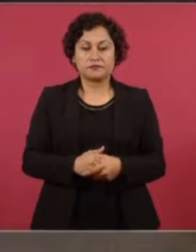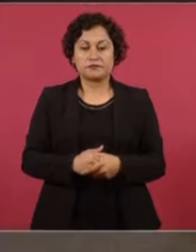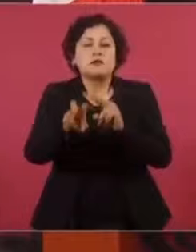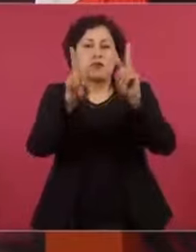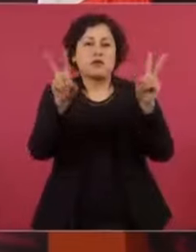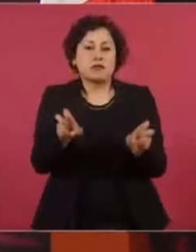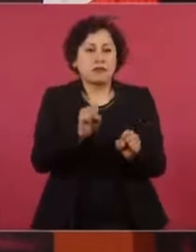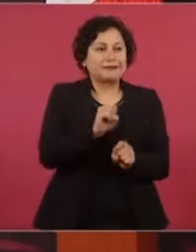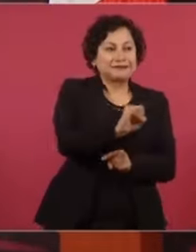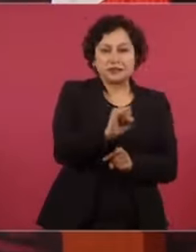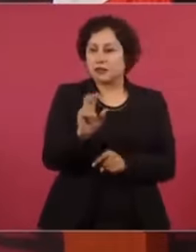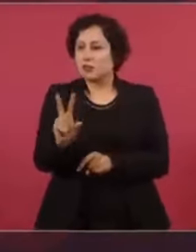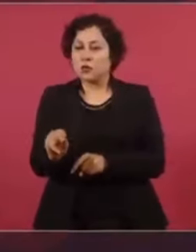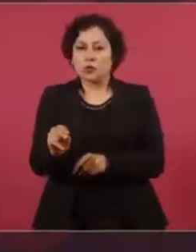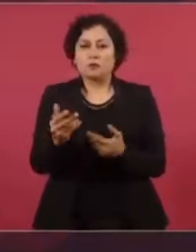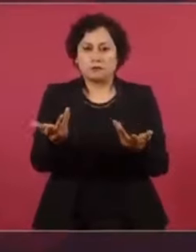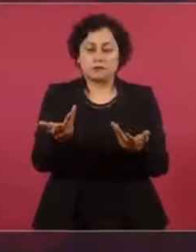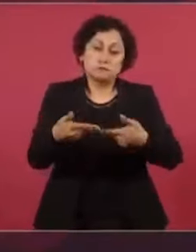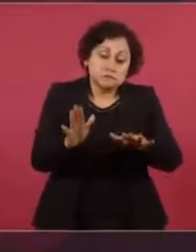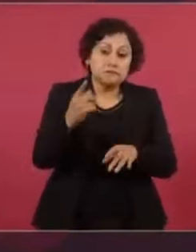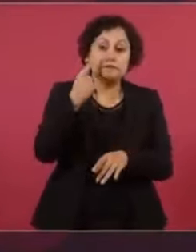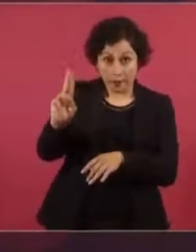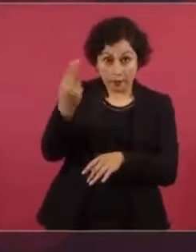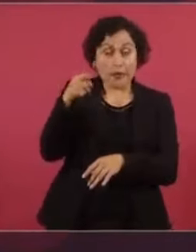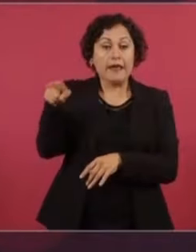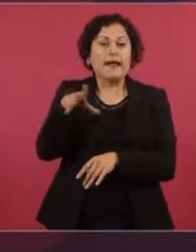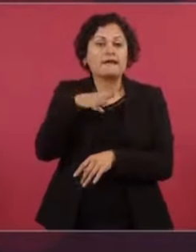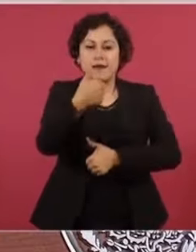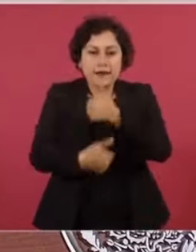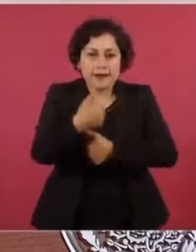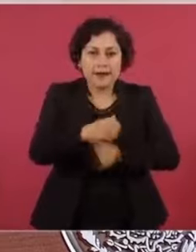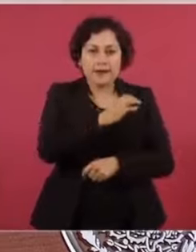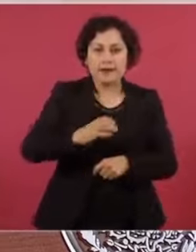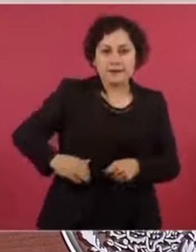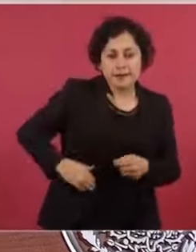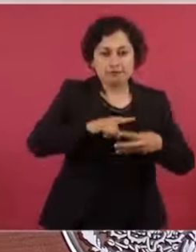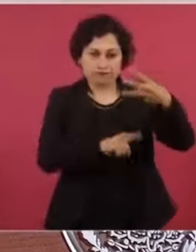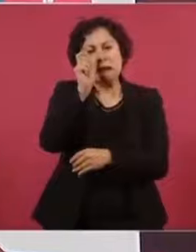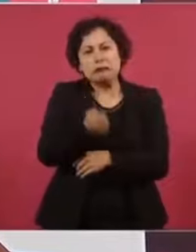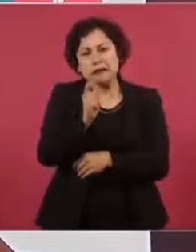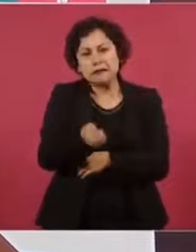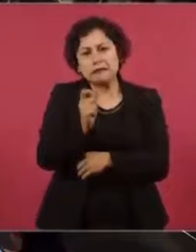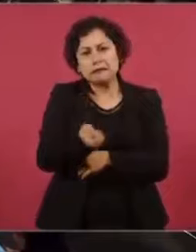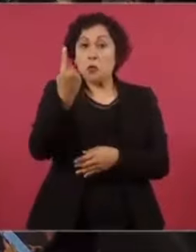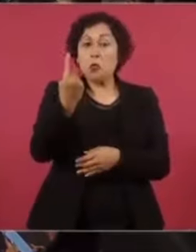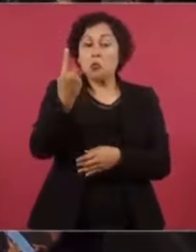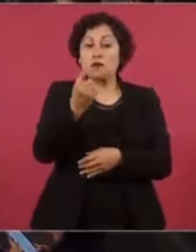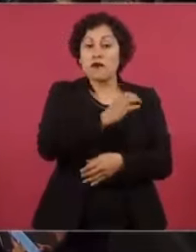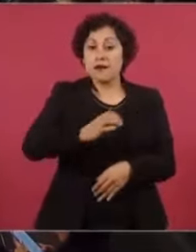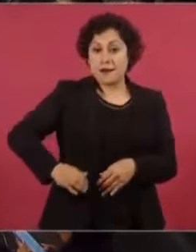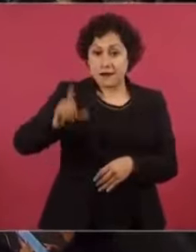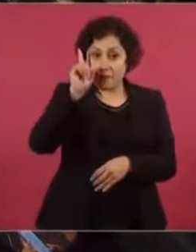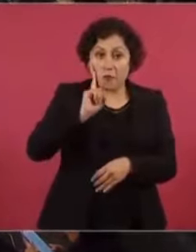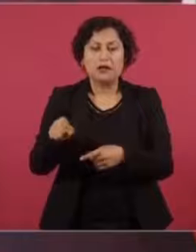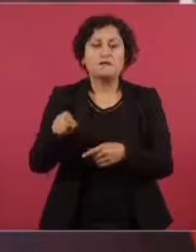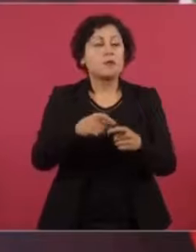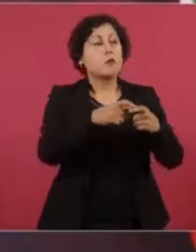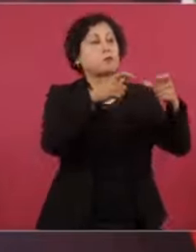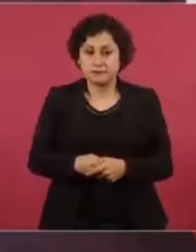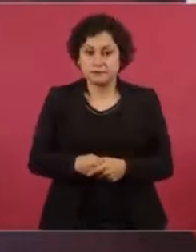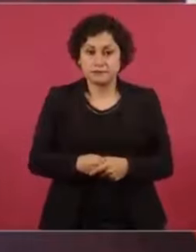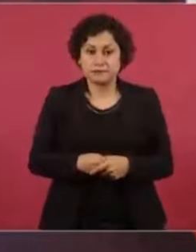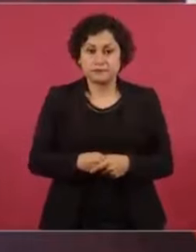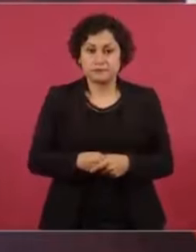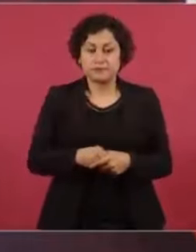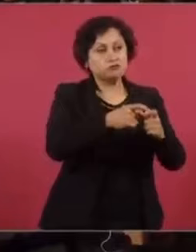Menos manipulación. Bueno, la UNAM tiene un monitoreo sobre las campañas. Y resulta, una precandidata tiene más menciones positivas que la